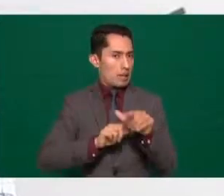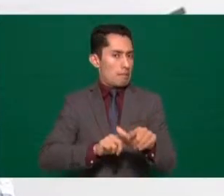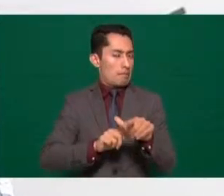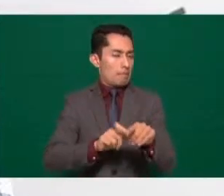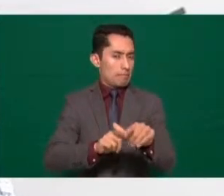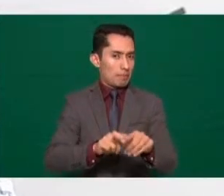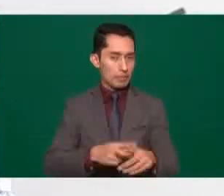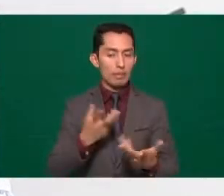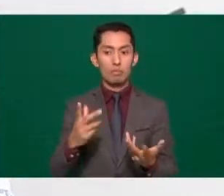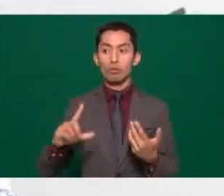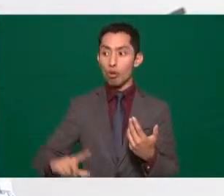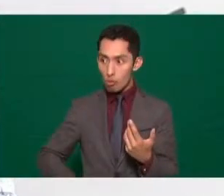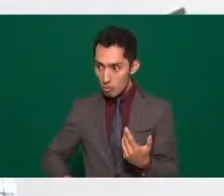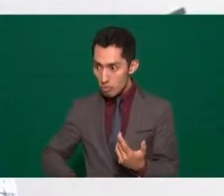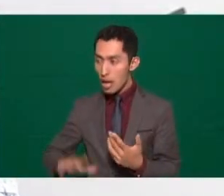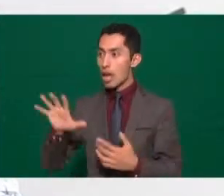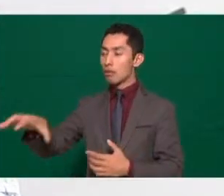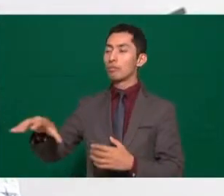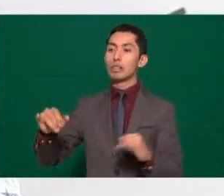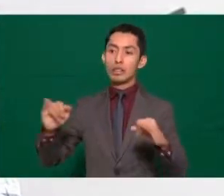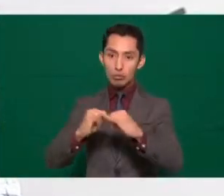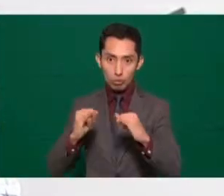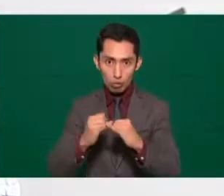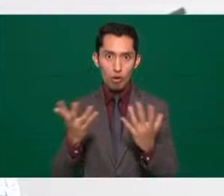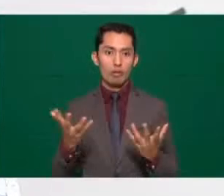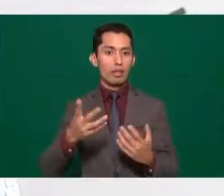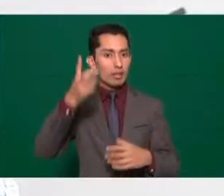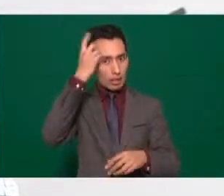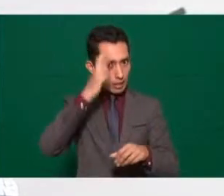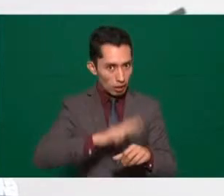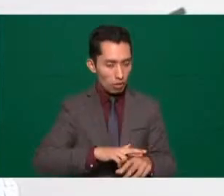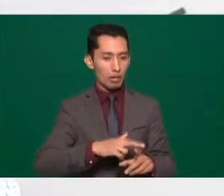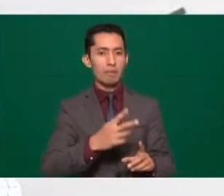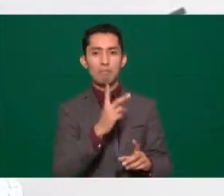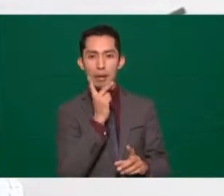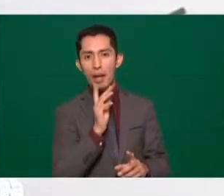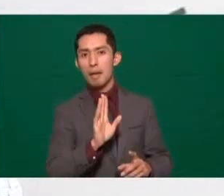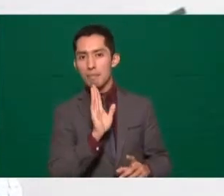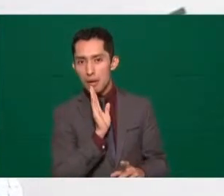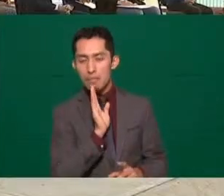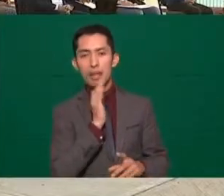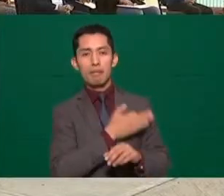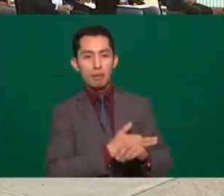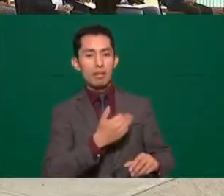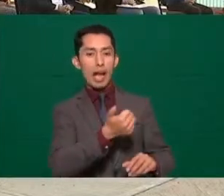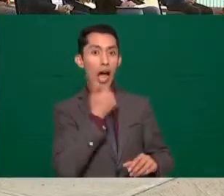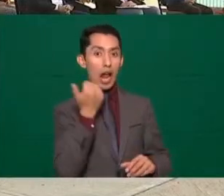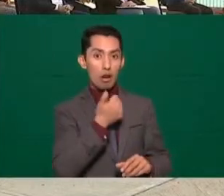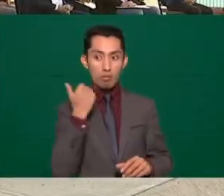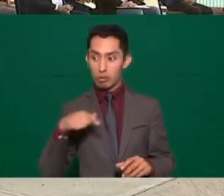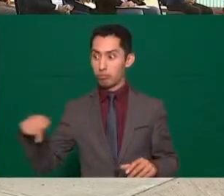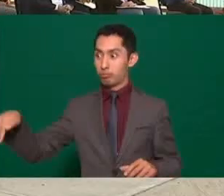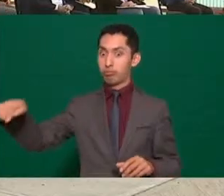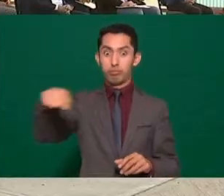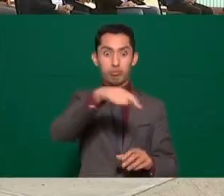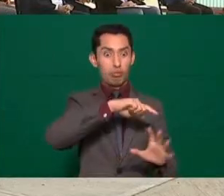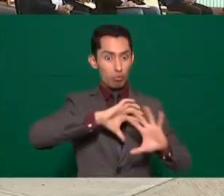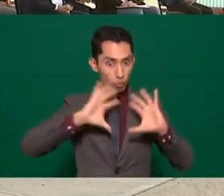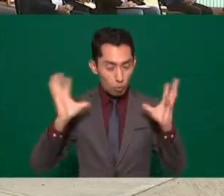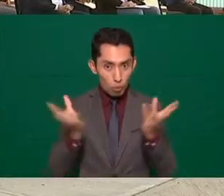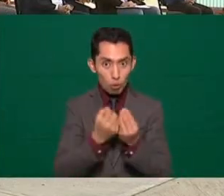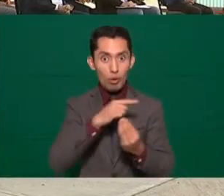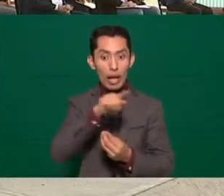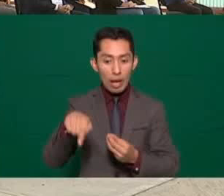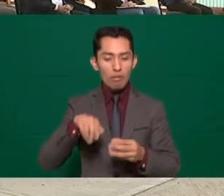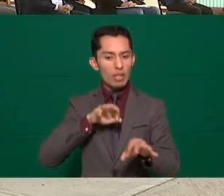entre gobierno, instituciones, directivos, padres de familia, alumnos, porque estoy seguro que